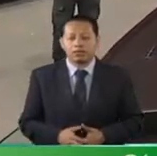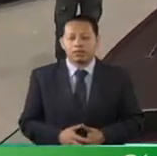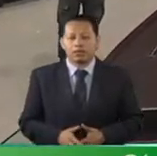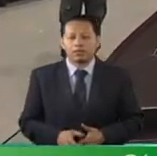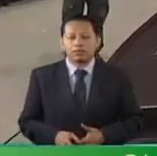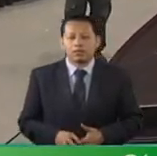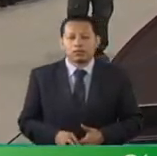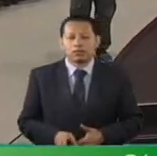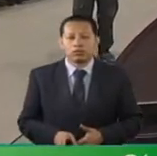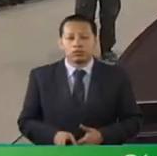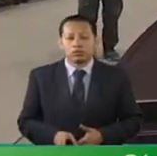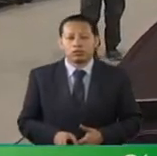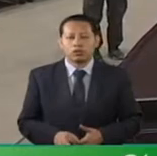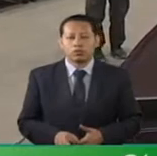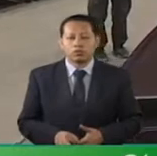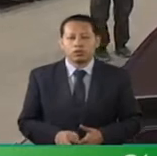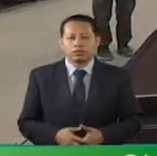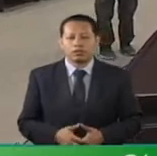Con su venia, presidente.